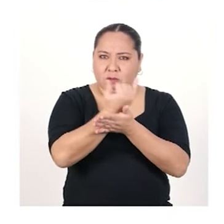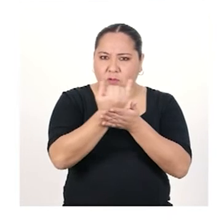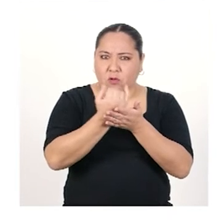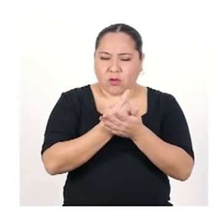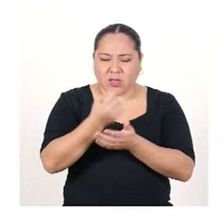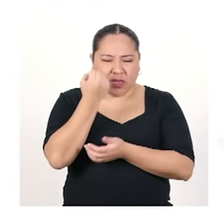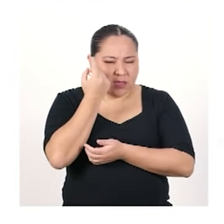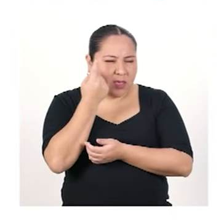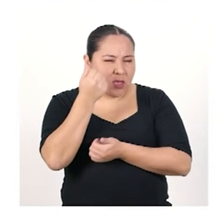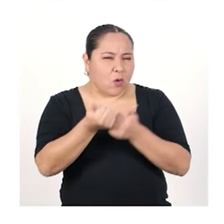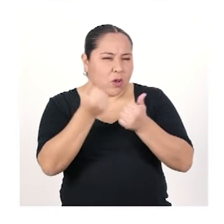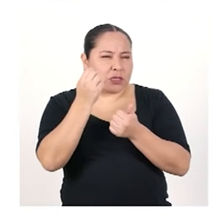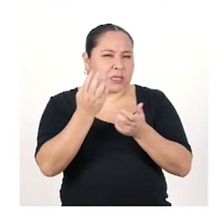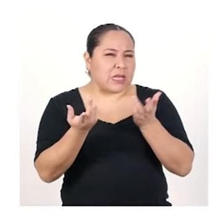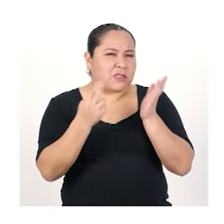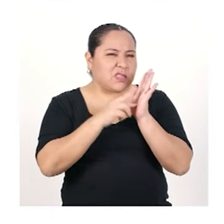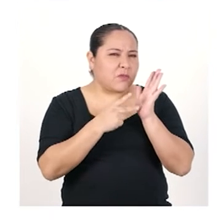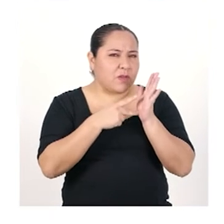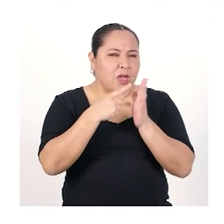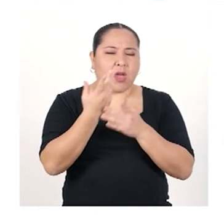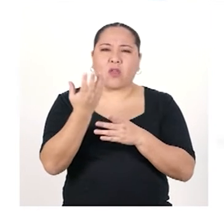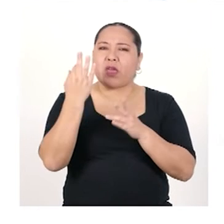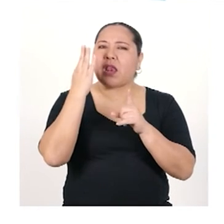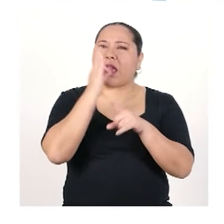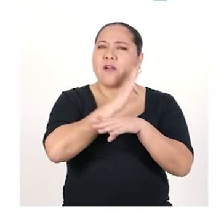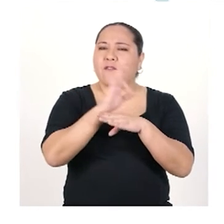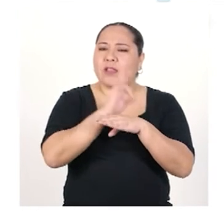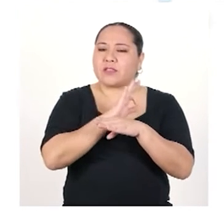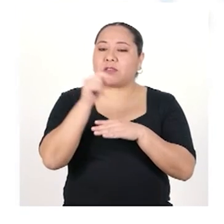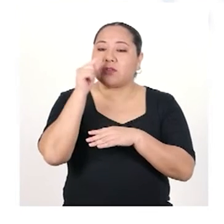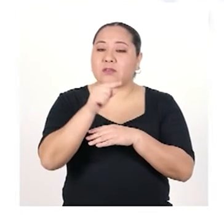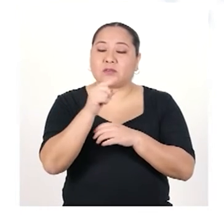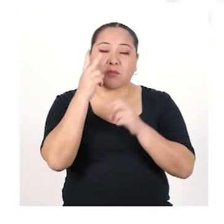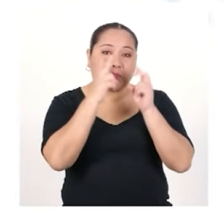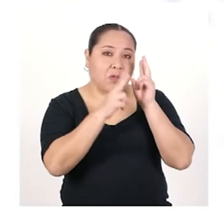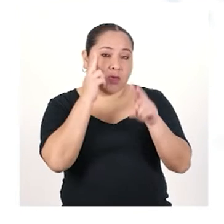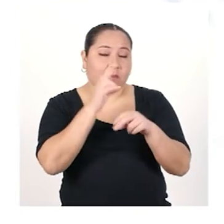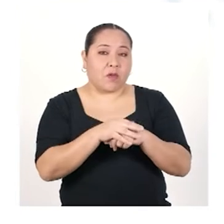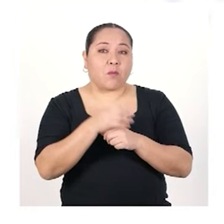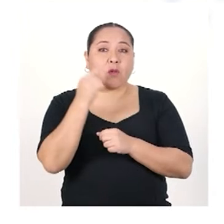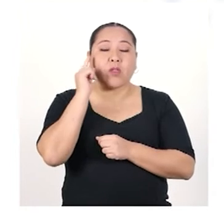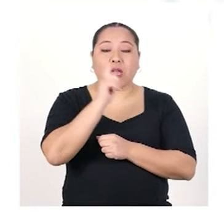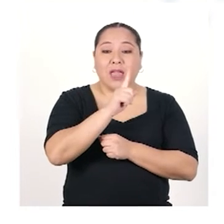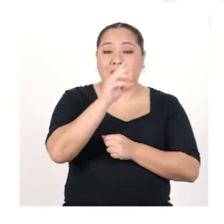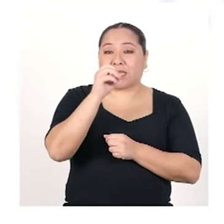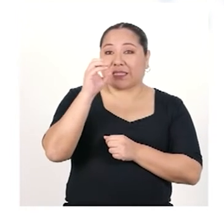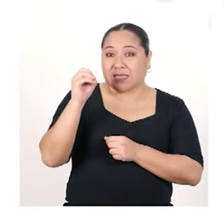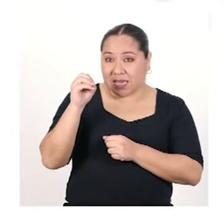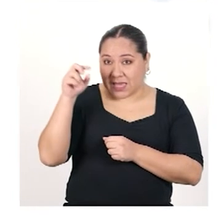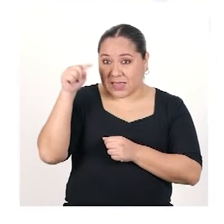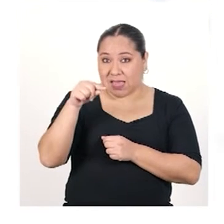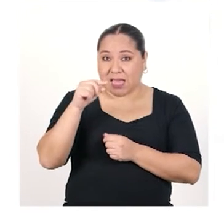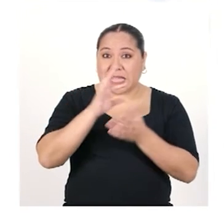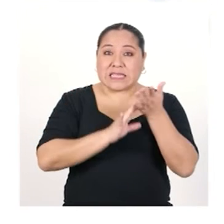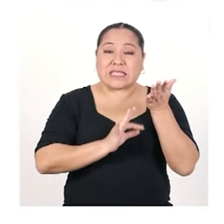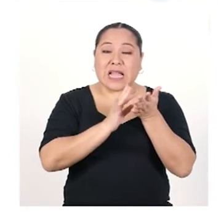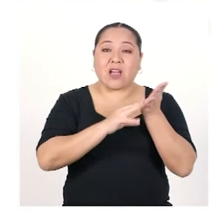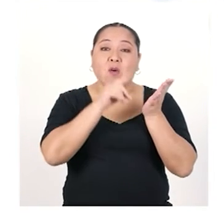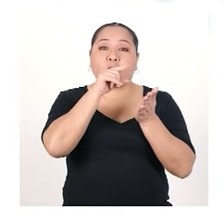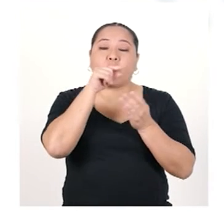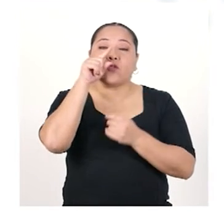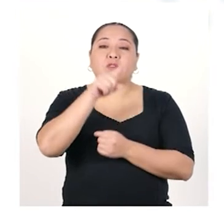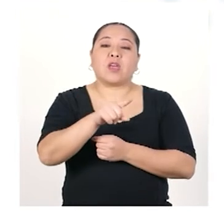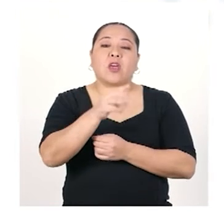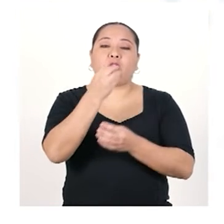e interpreta el significado de la fracción resultante. Según el cuadro, se puede observar que por cada 100 gramos de sangrecita de